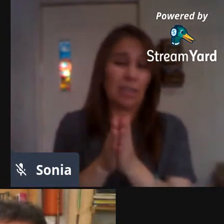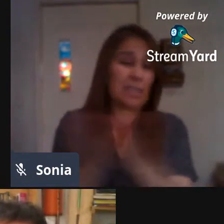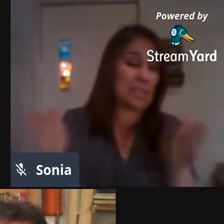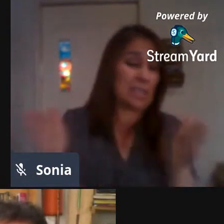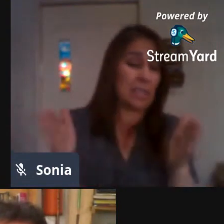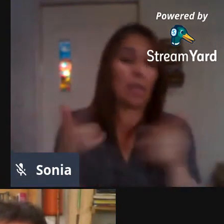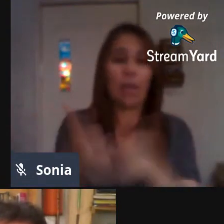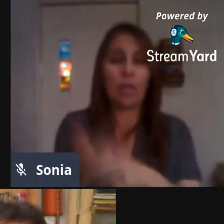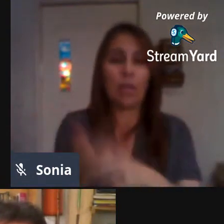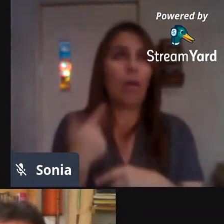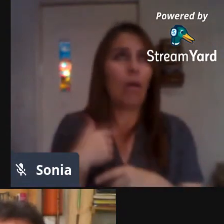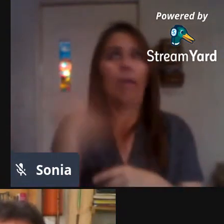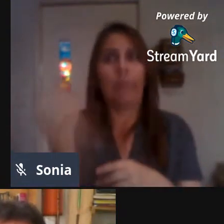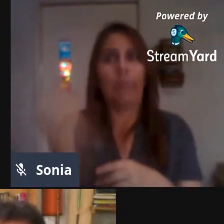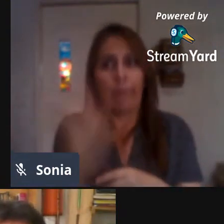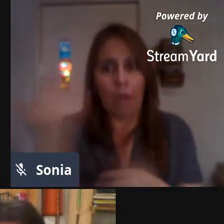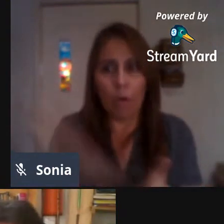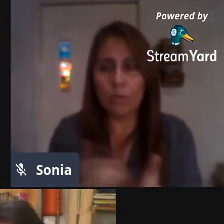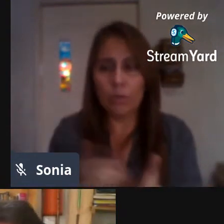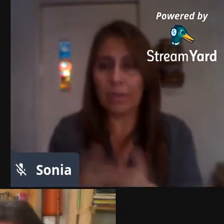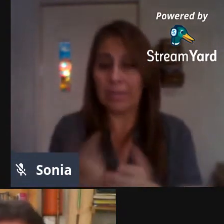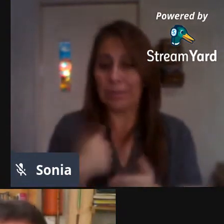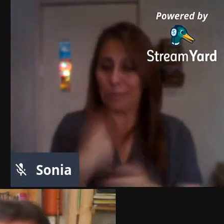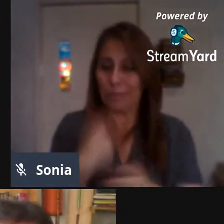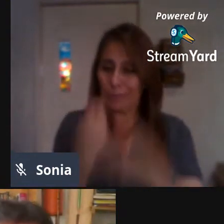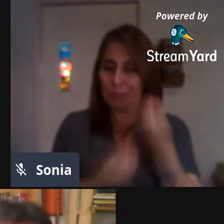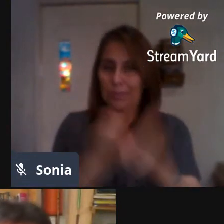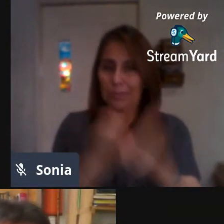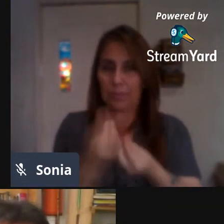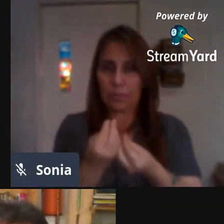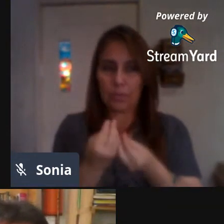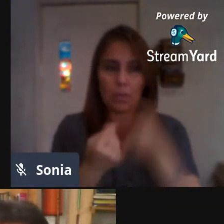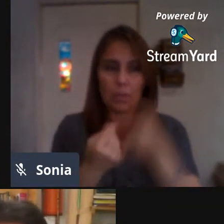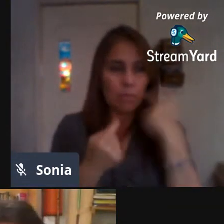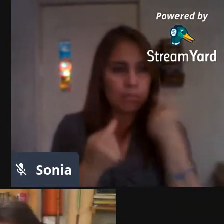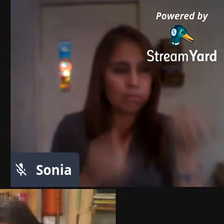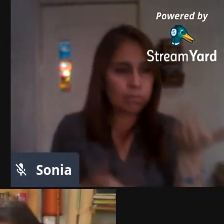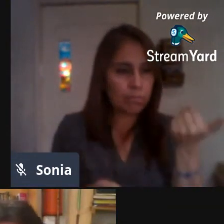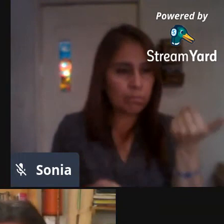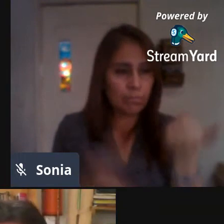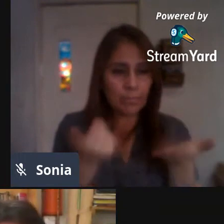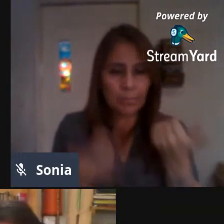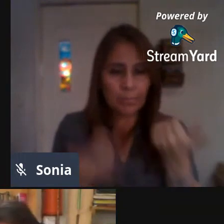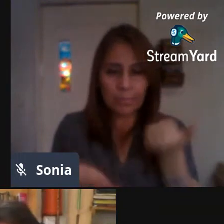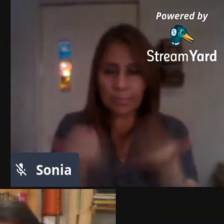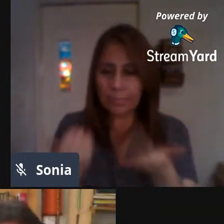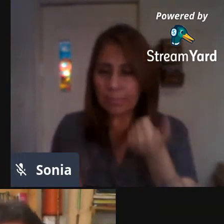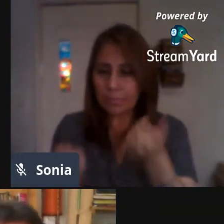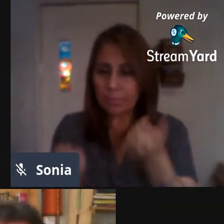solamente a buscar un inicio de la habilidad de la historia